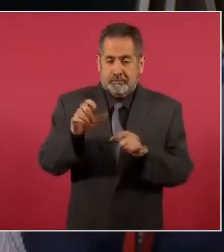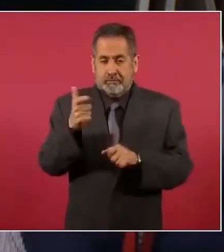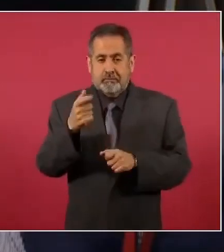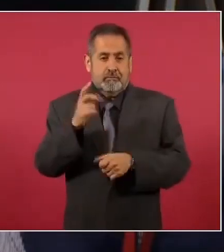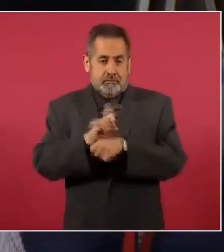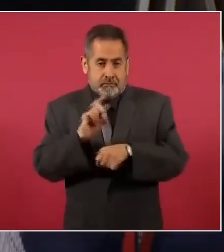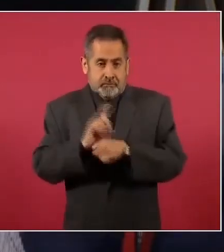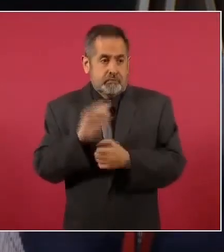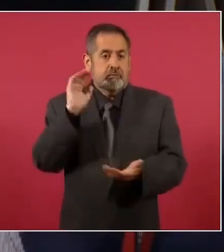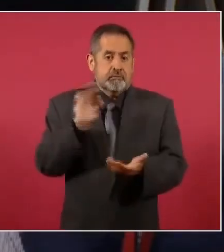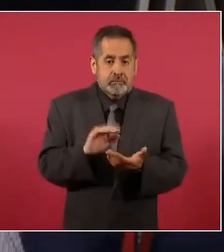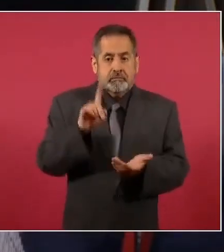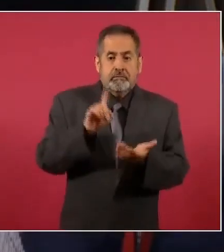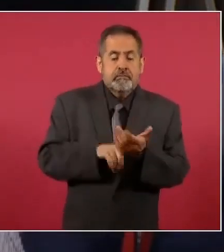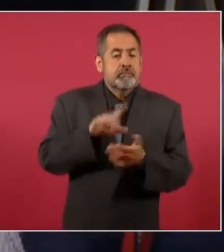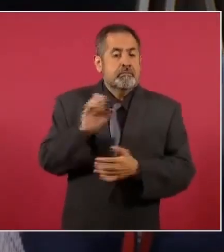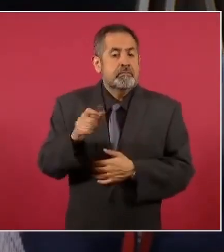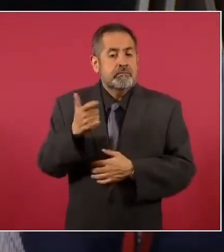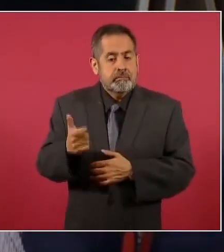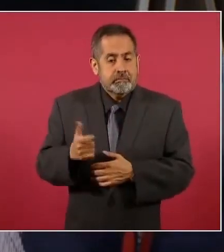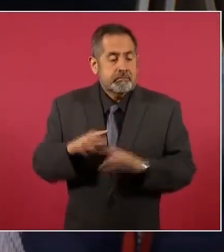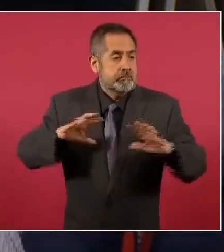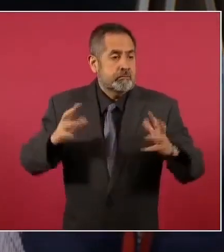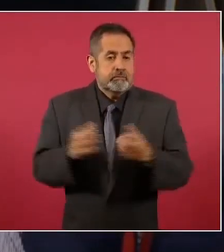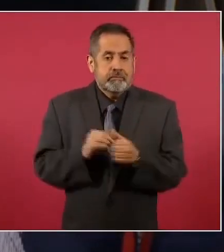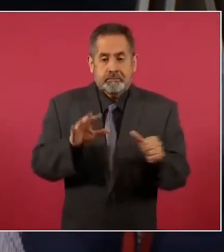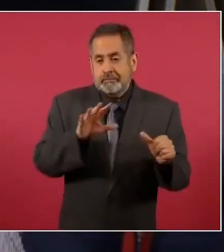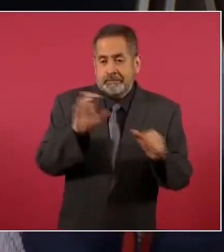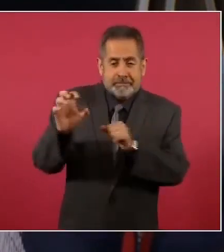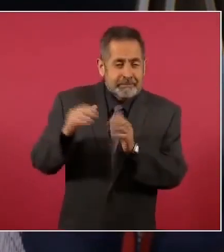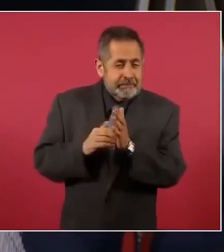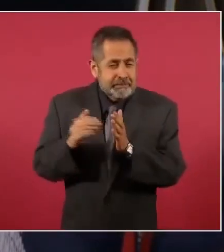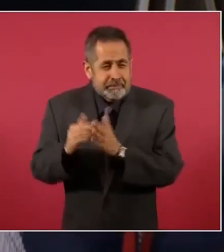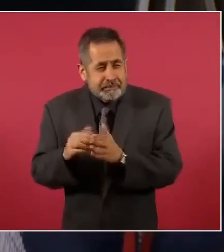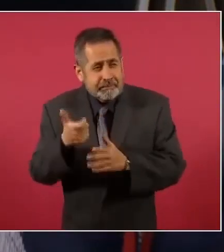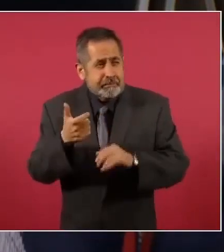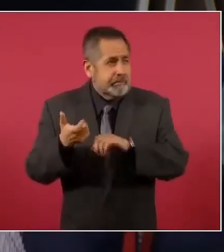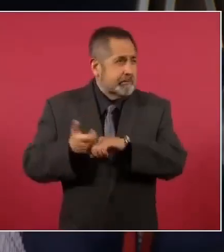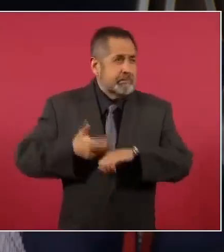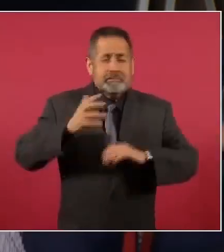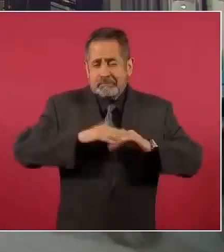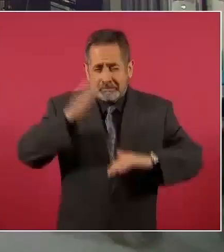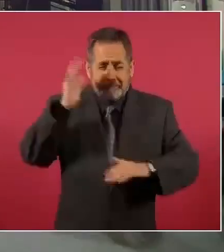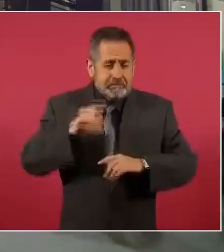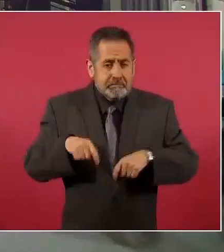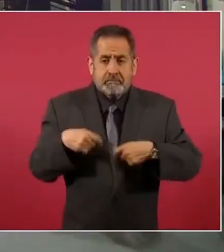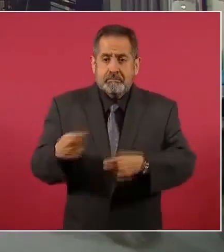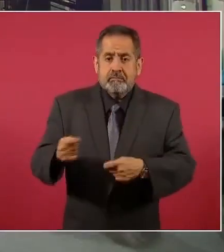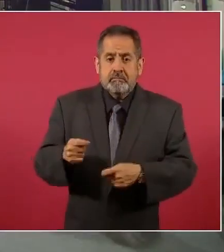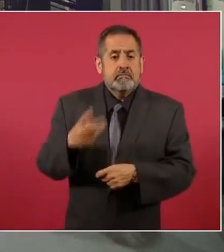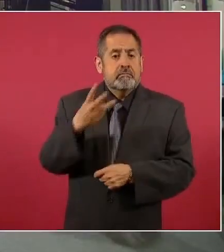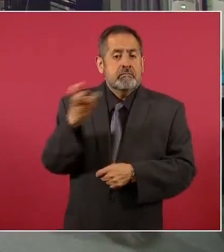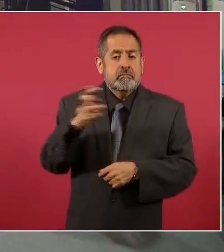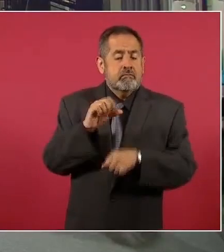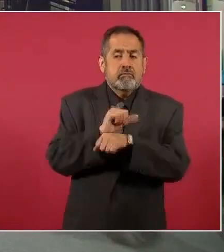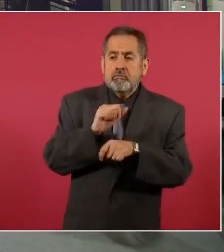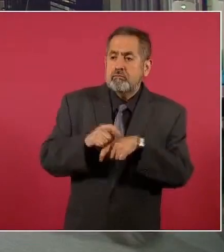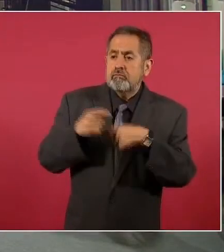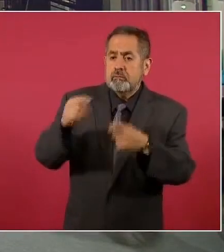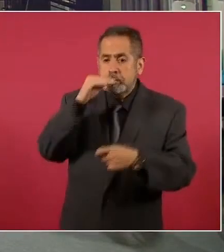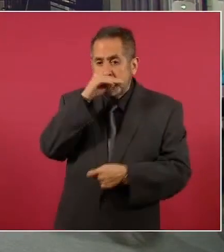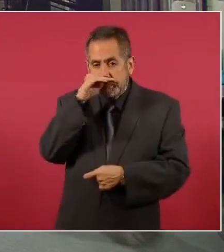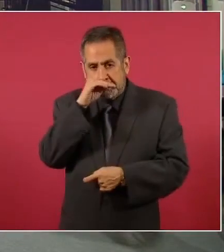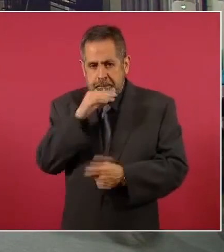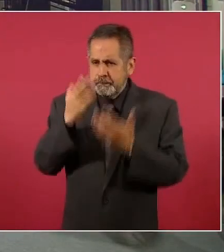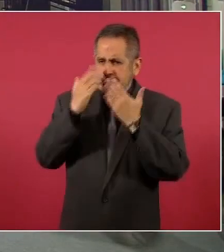a 1.500 pesos, son 600 millones de sobreprecio en las mismas patrullas y dio 300 vehículos gratis sin